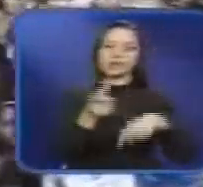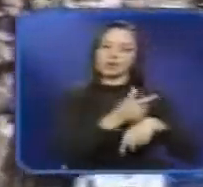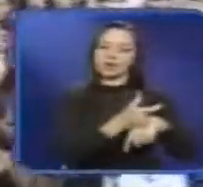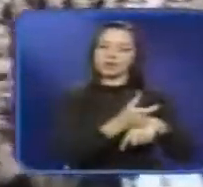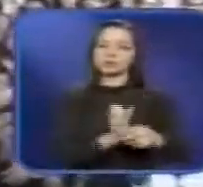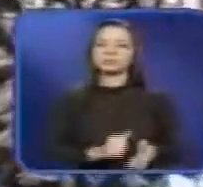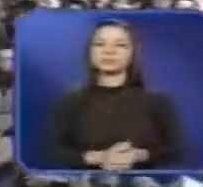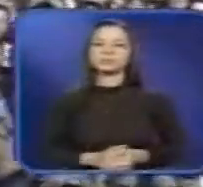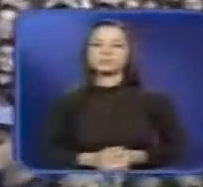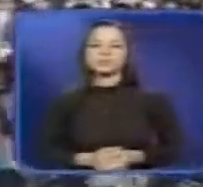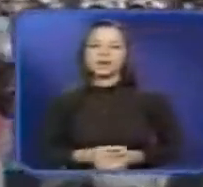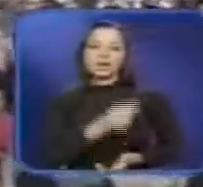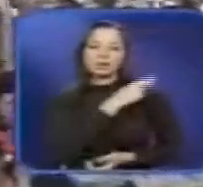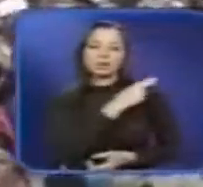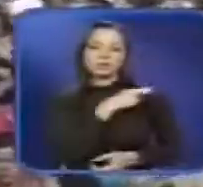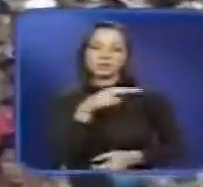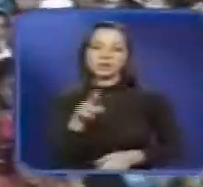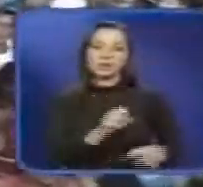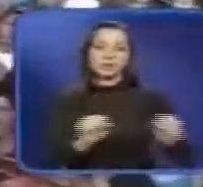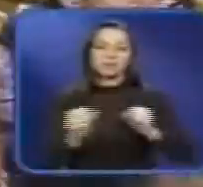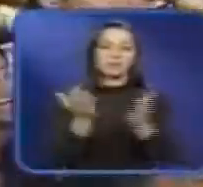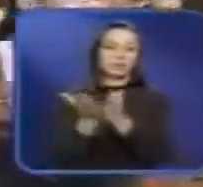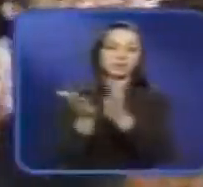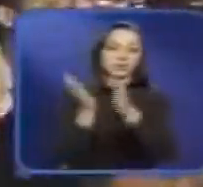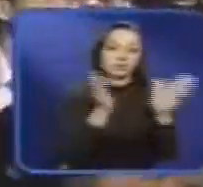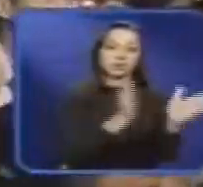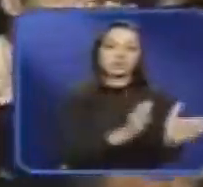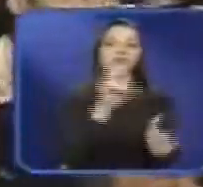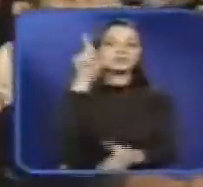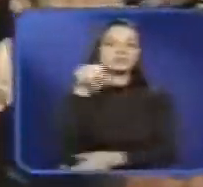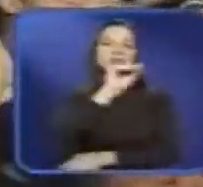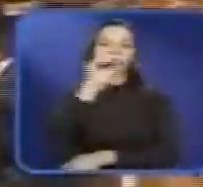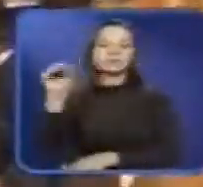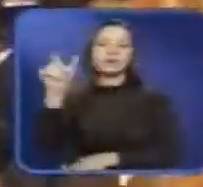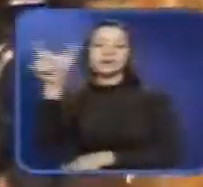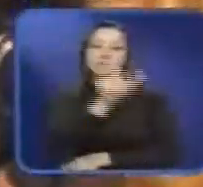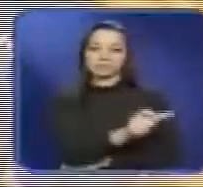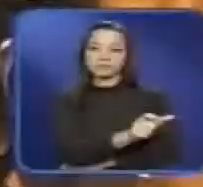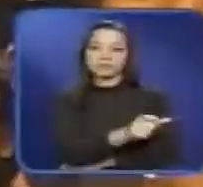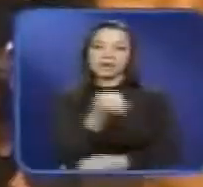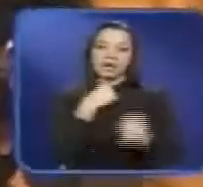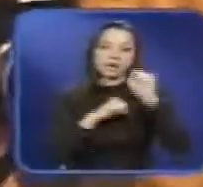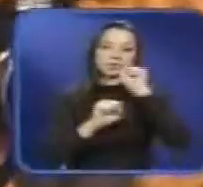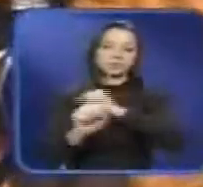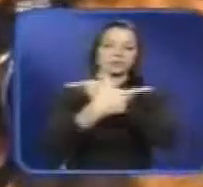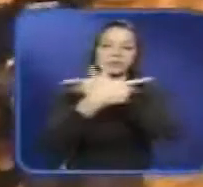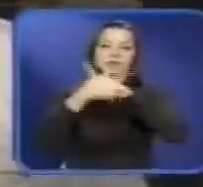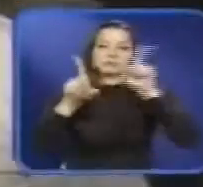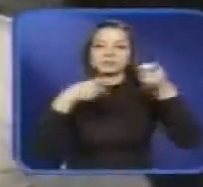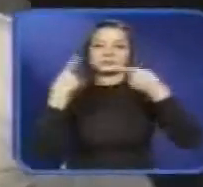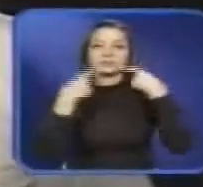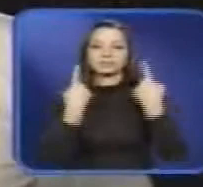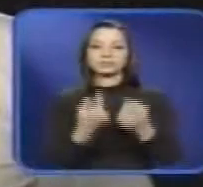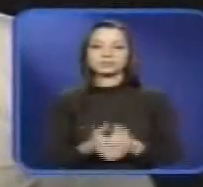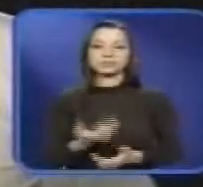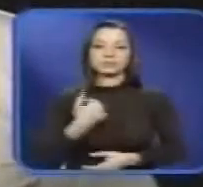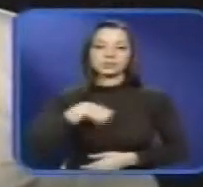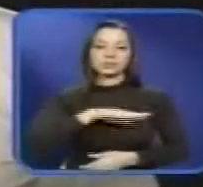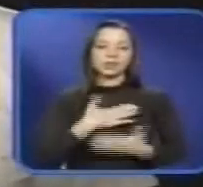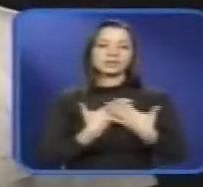autoridades regionales así como el movimiento estudiantil de la entidad y tienen un llamado a los ciudadanos a luchar por la libertad de expresión que estamos